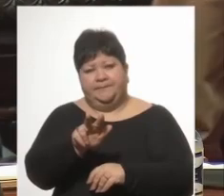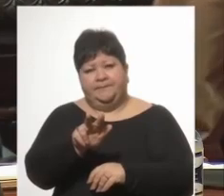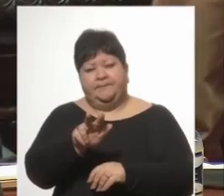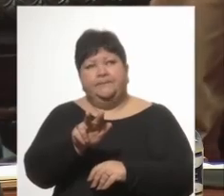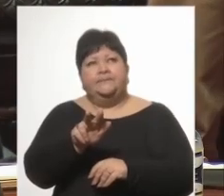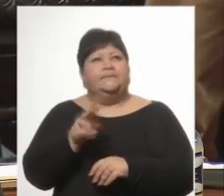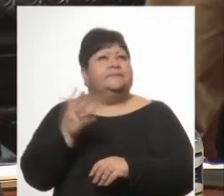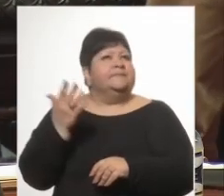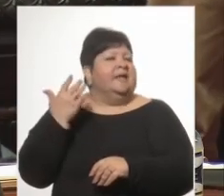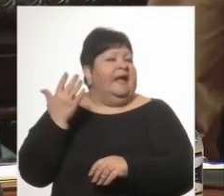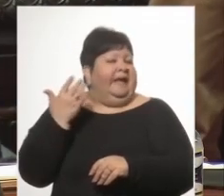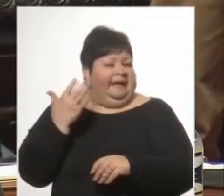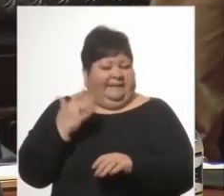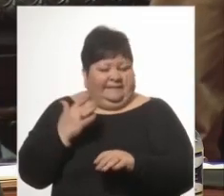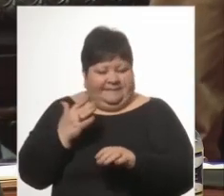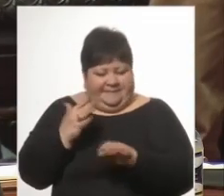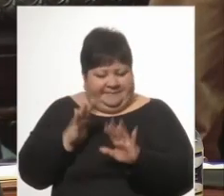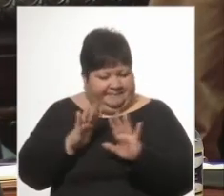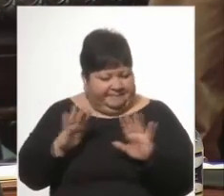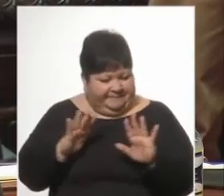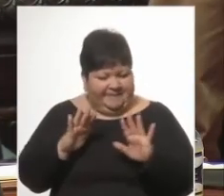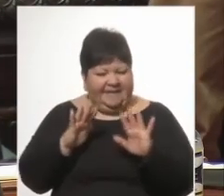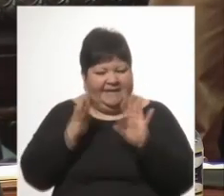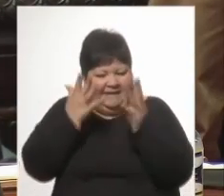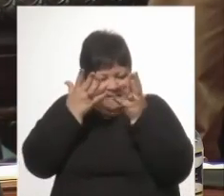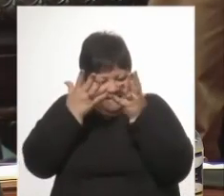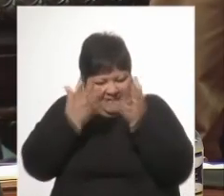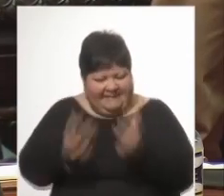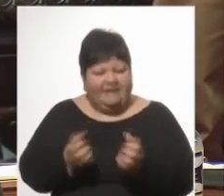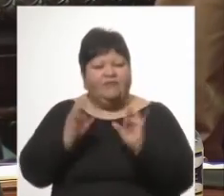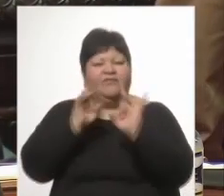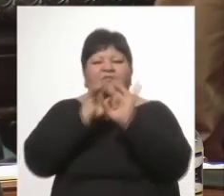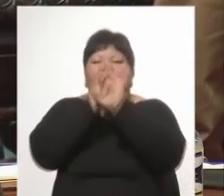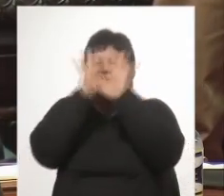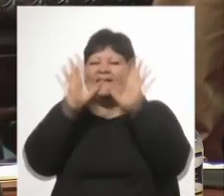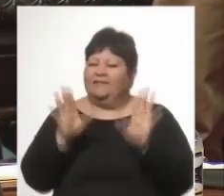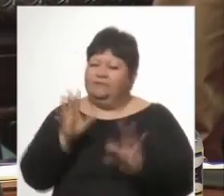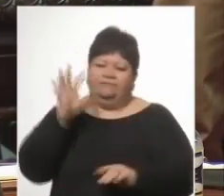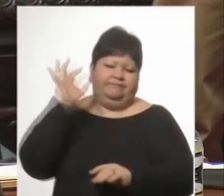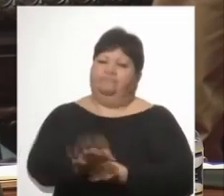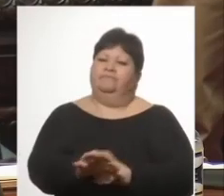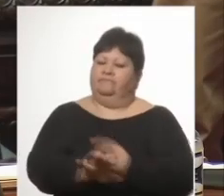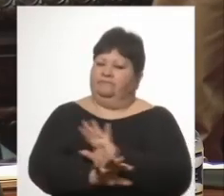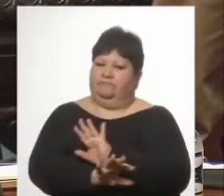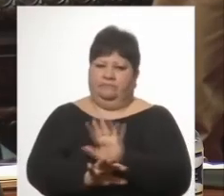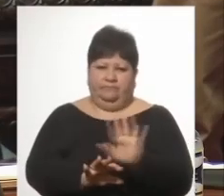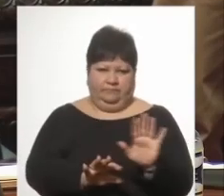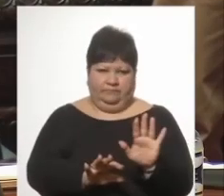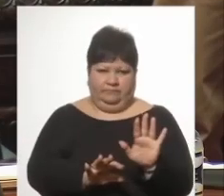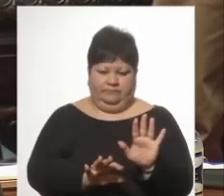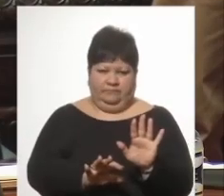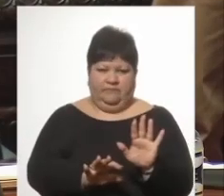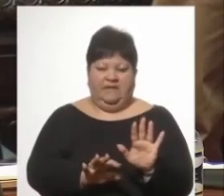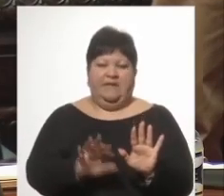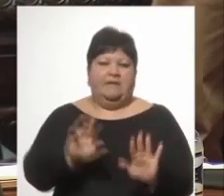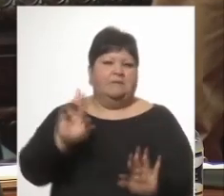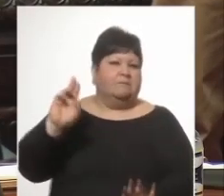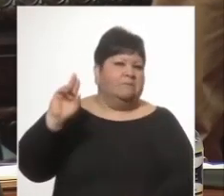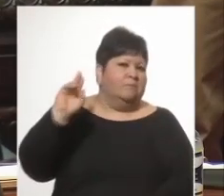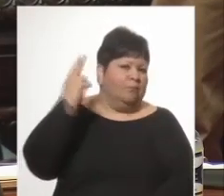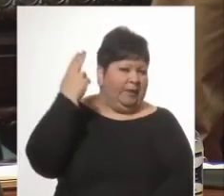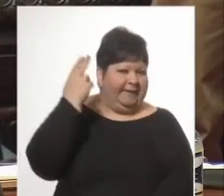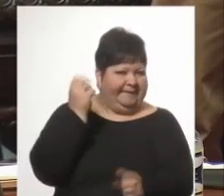Antes que nada, quiero dejar bien en claro mi total repudio a la muerte de